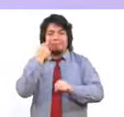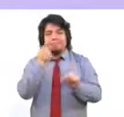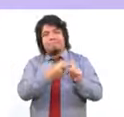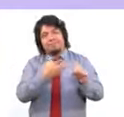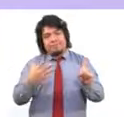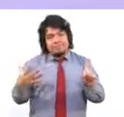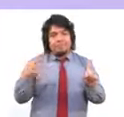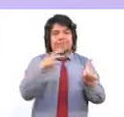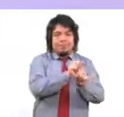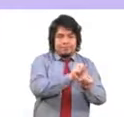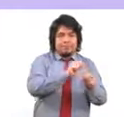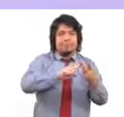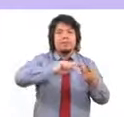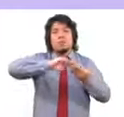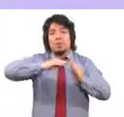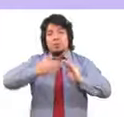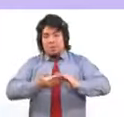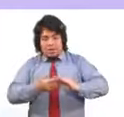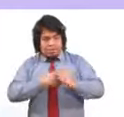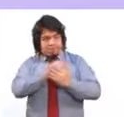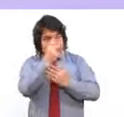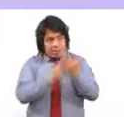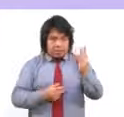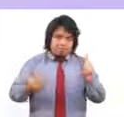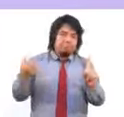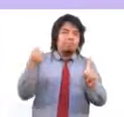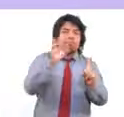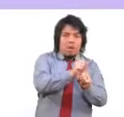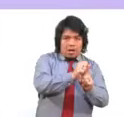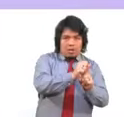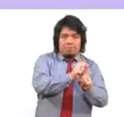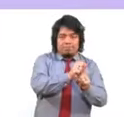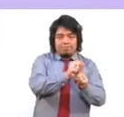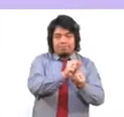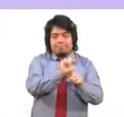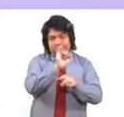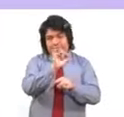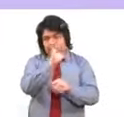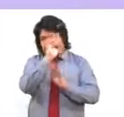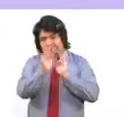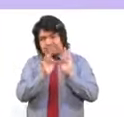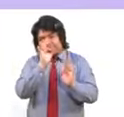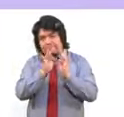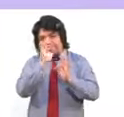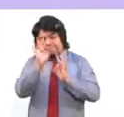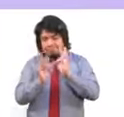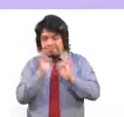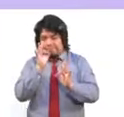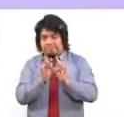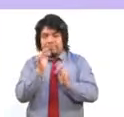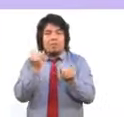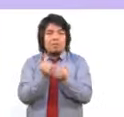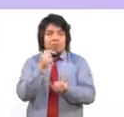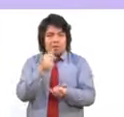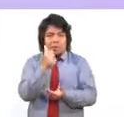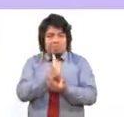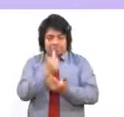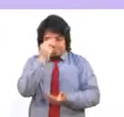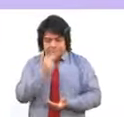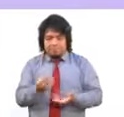claros, estrategias claras que se cumplan en como se cumplen en la Ciudad de México. Es